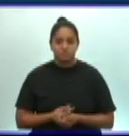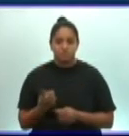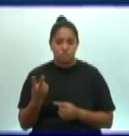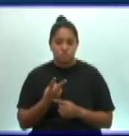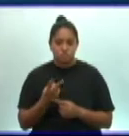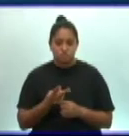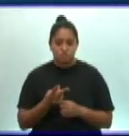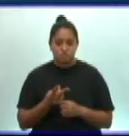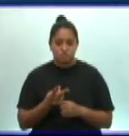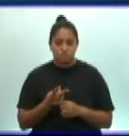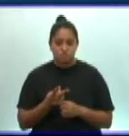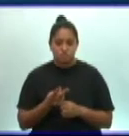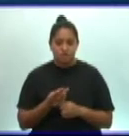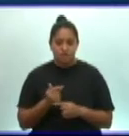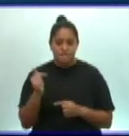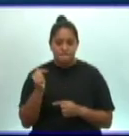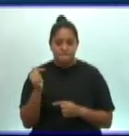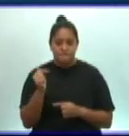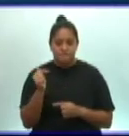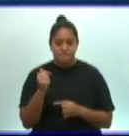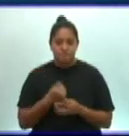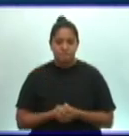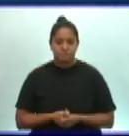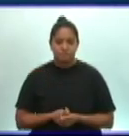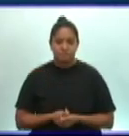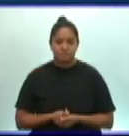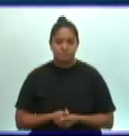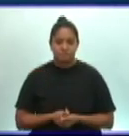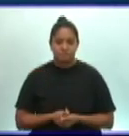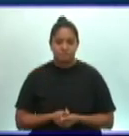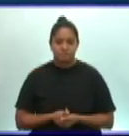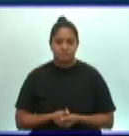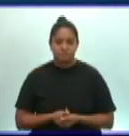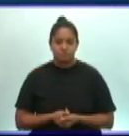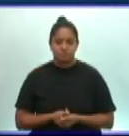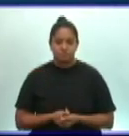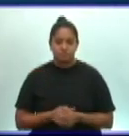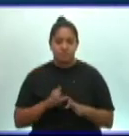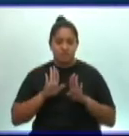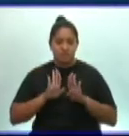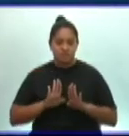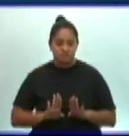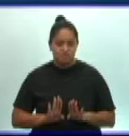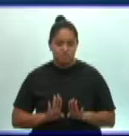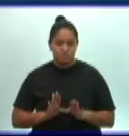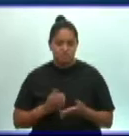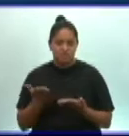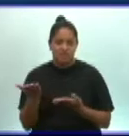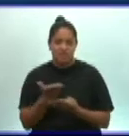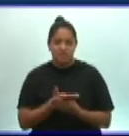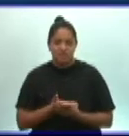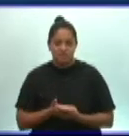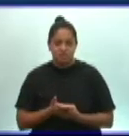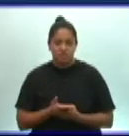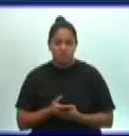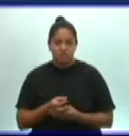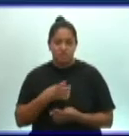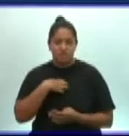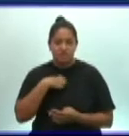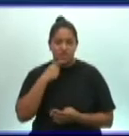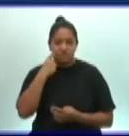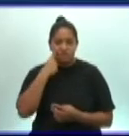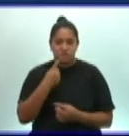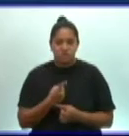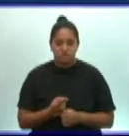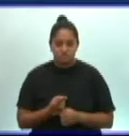dos cargas eléctricas, dos partículas cargadas negativamente en reposo y en el vacío, tendríamos que representar a la fuerza de